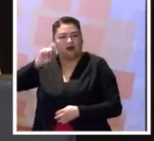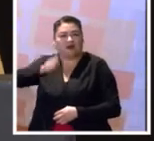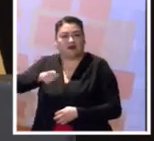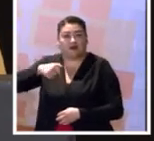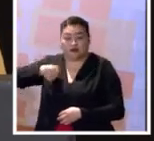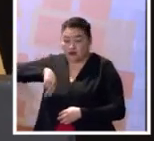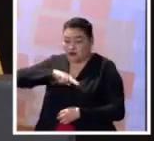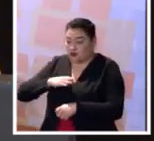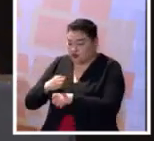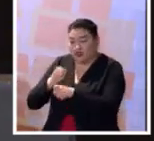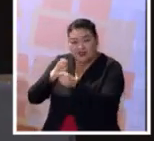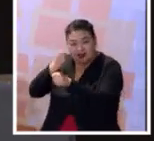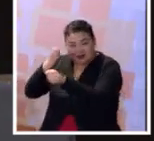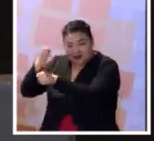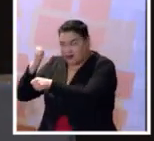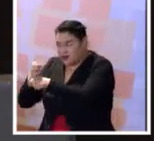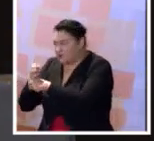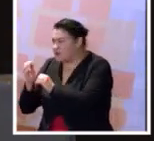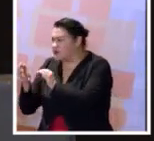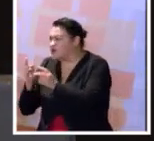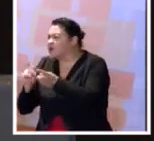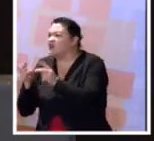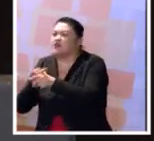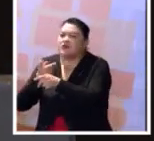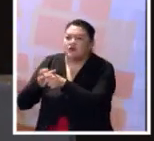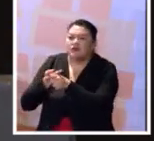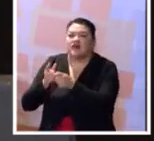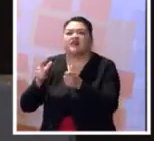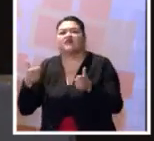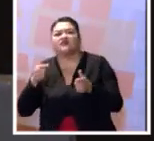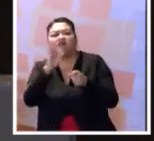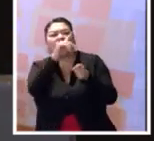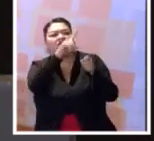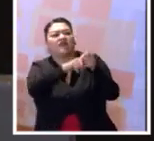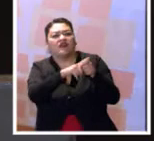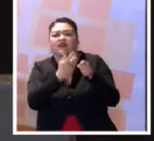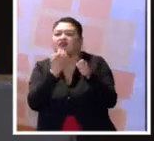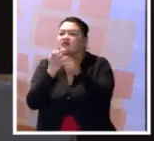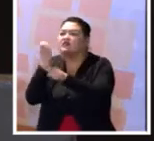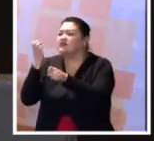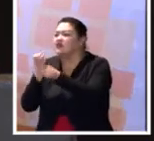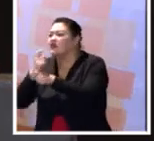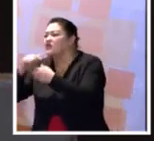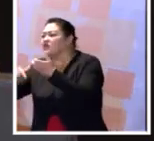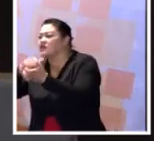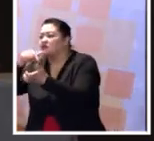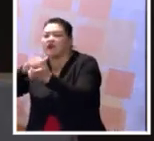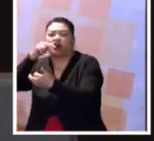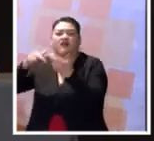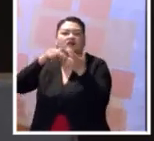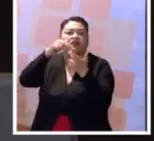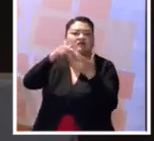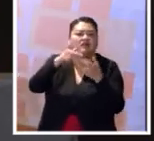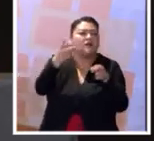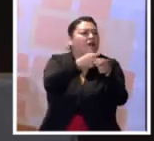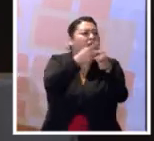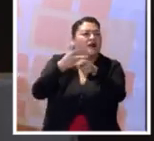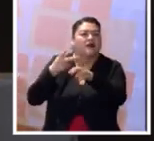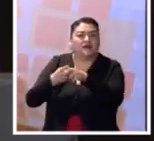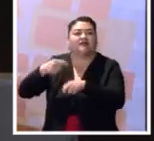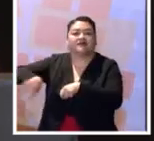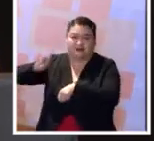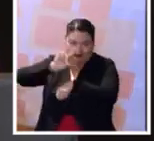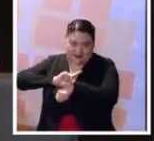a lo local, de lo local a lo federal, de lo federal y local hacia lo regional, es la experiencia que este